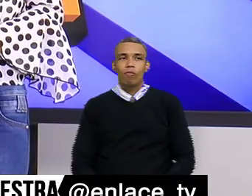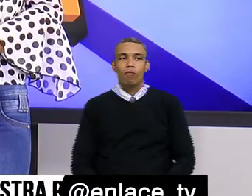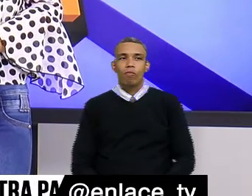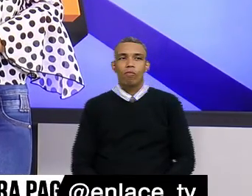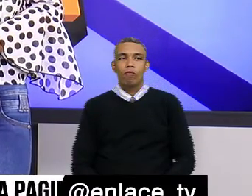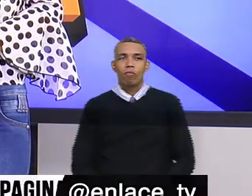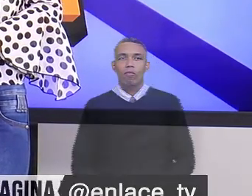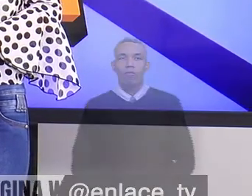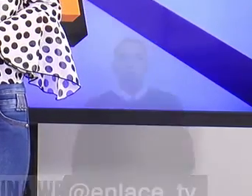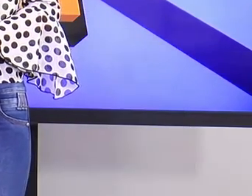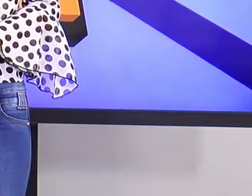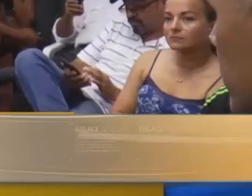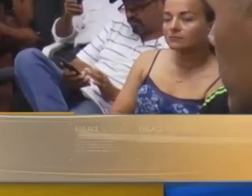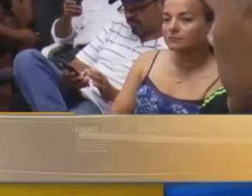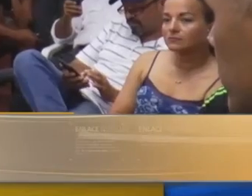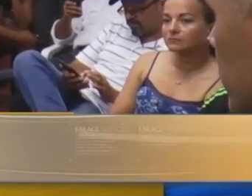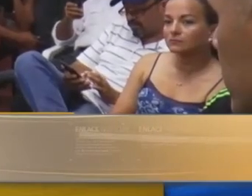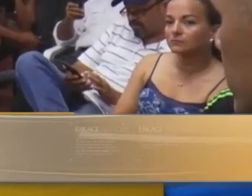emisión.